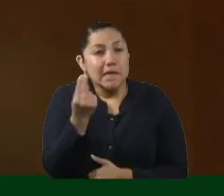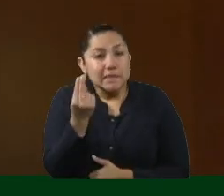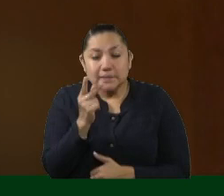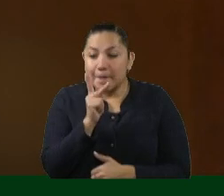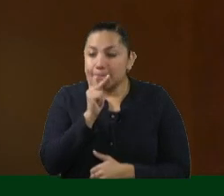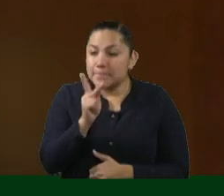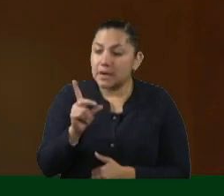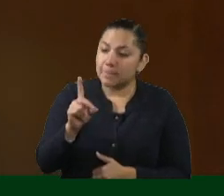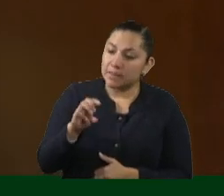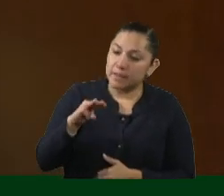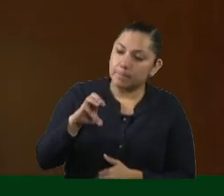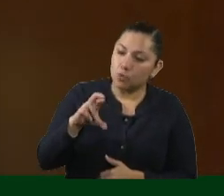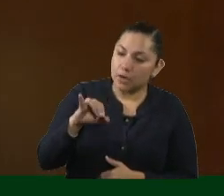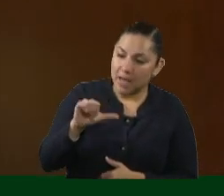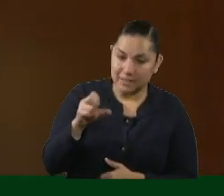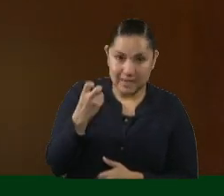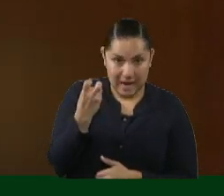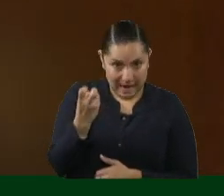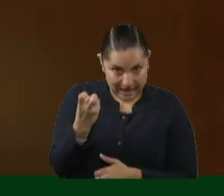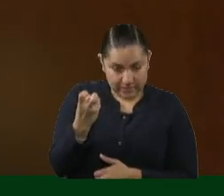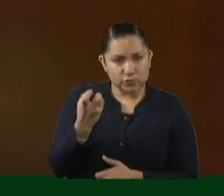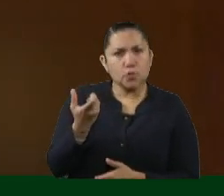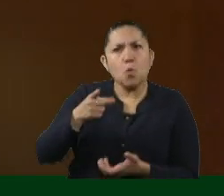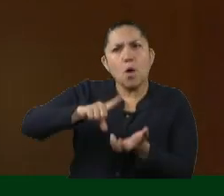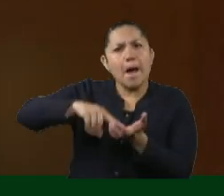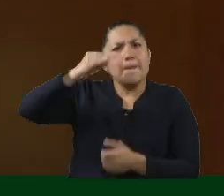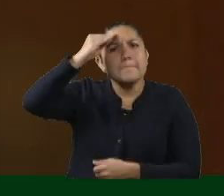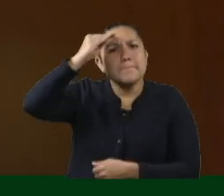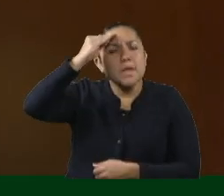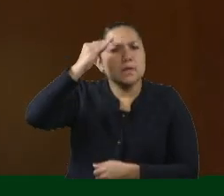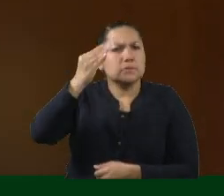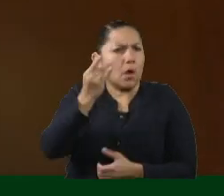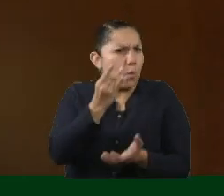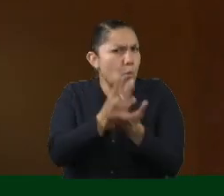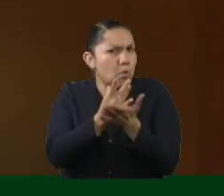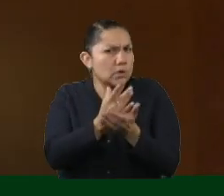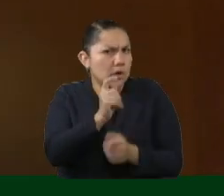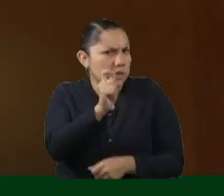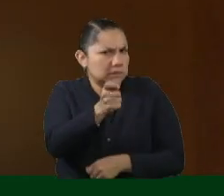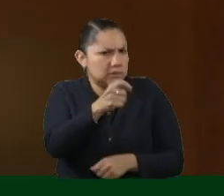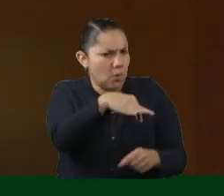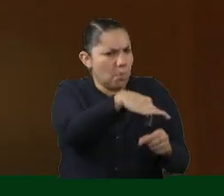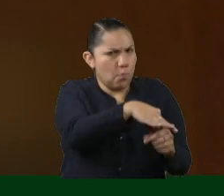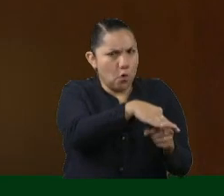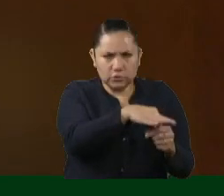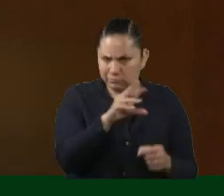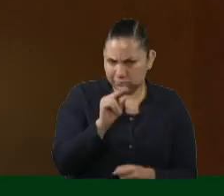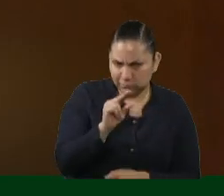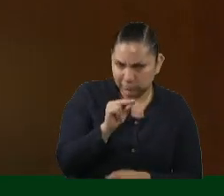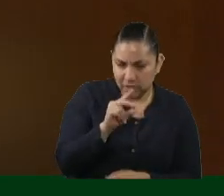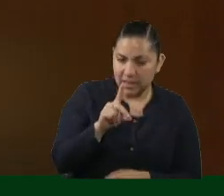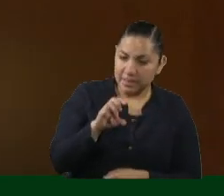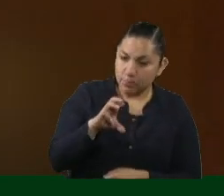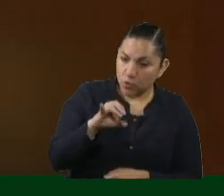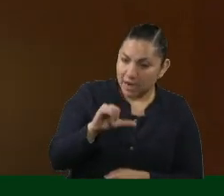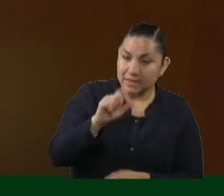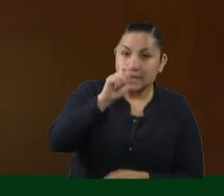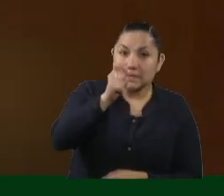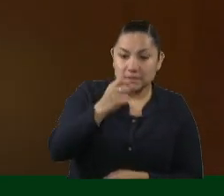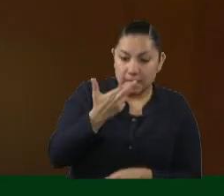democracia como algo que se aleje solamente del voto la democracia es una responsabilidad continua y